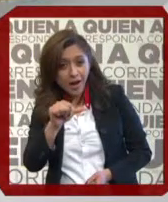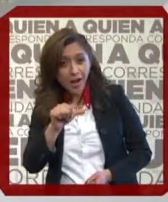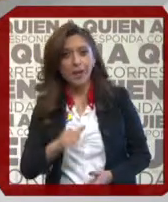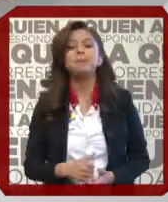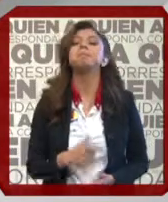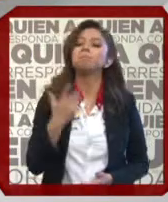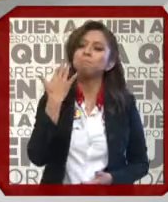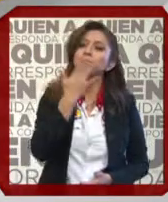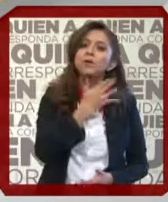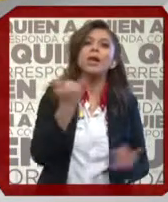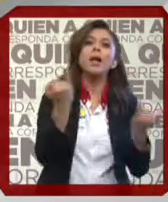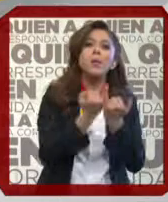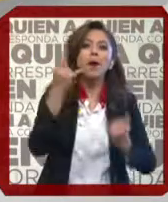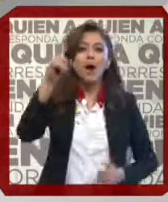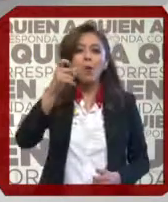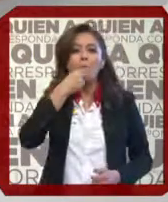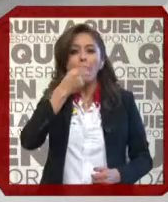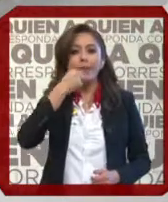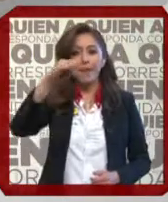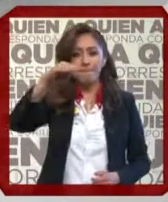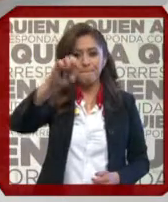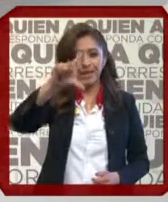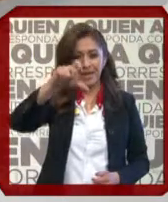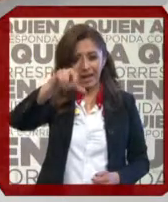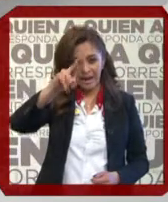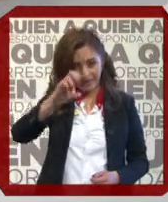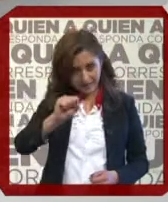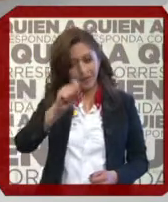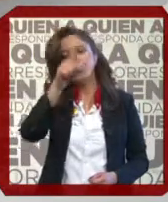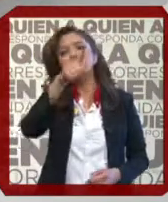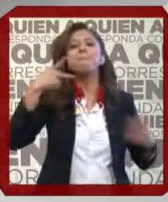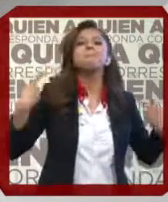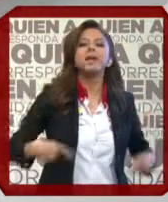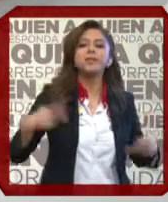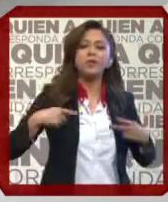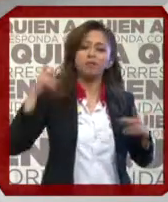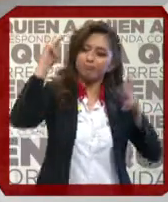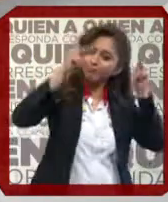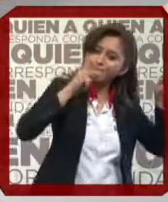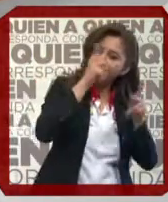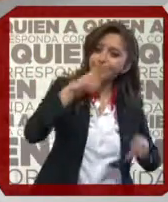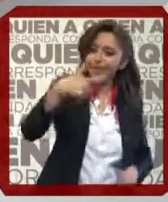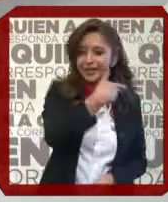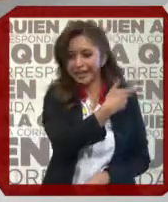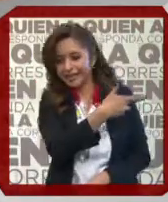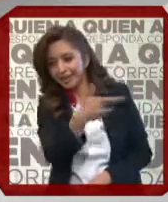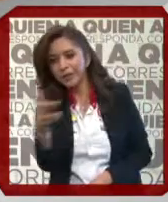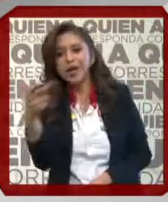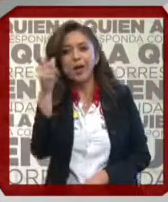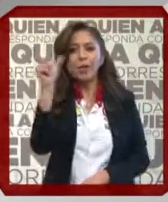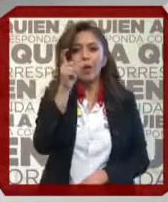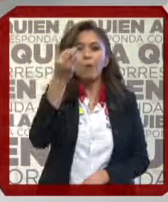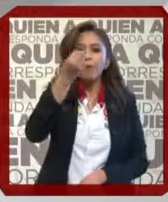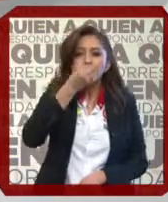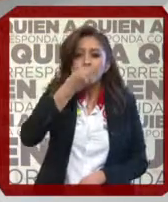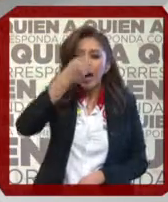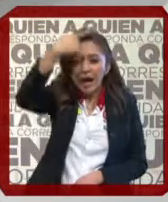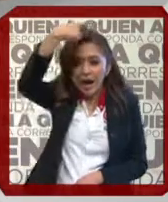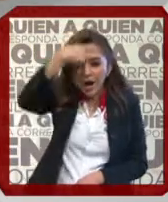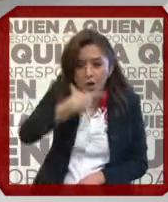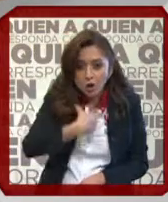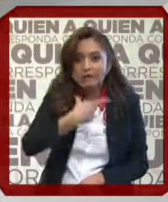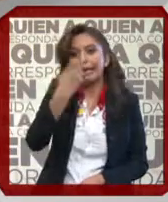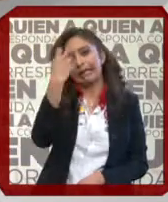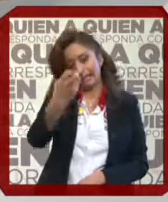Oye, Jorge, hablando de las aguas, el señor Melquiades, a toda la gente que vaya al restaurante Mi Tierra a cenar, porque estas son cenas